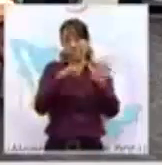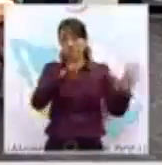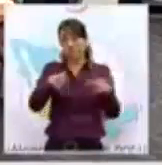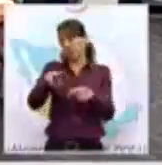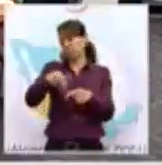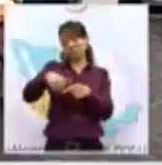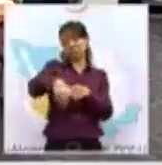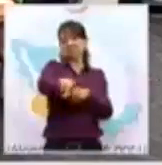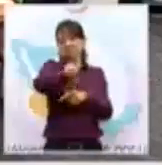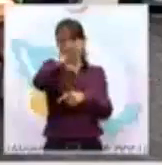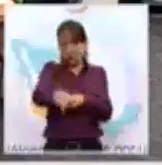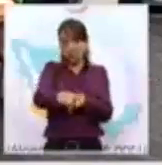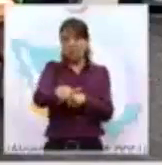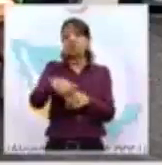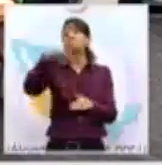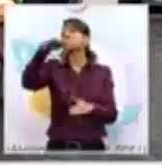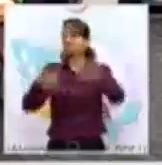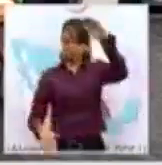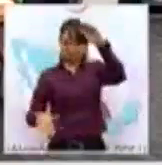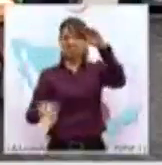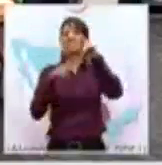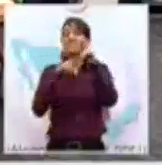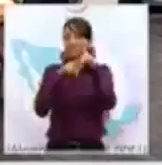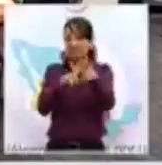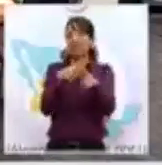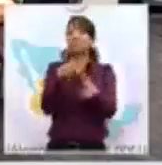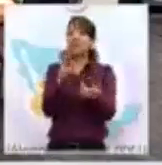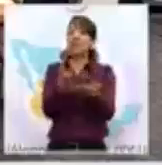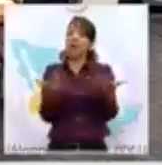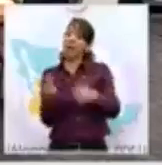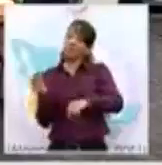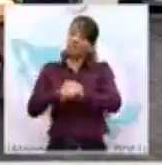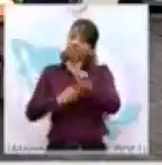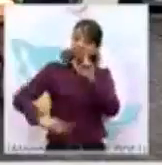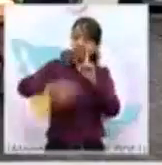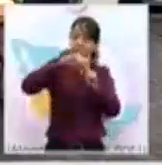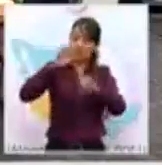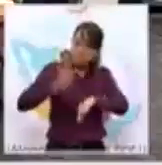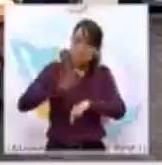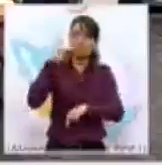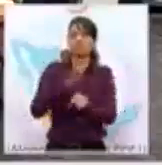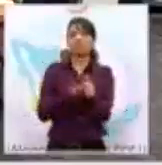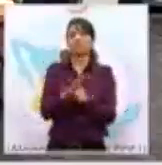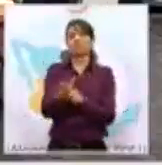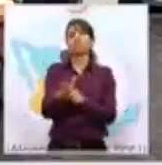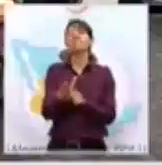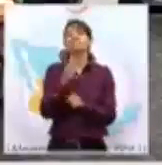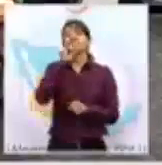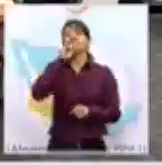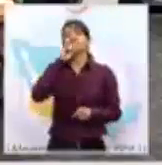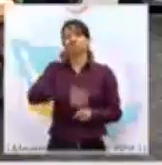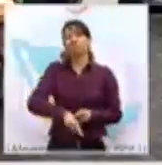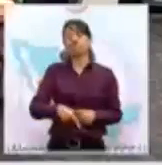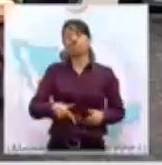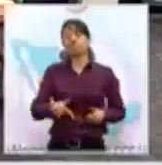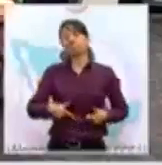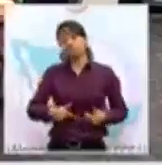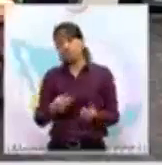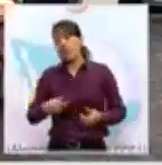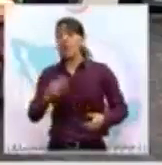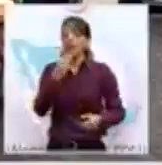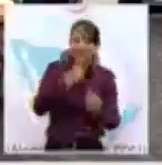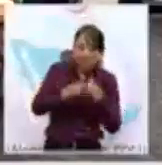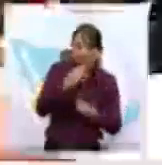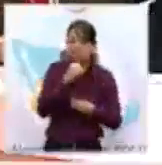también crecientemente pobre o empobrecedor en muchas de sus prácticas y aplicaciones de política. Entonces, creo que ahí tenemos